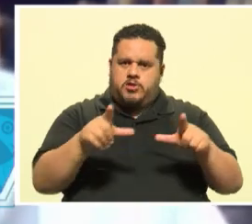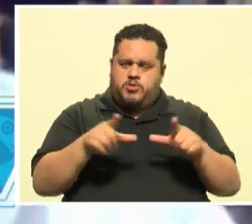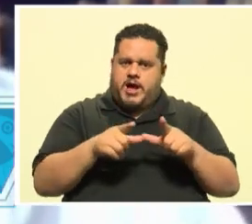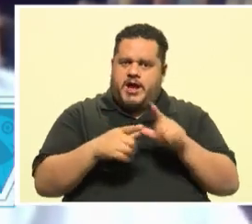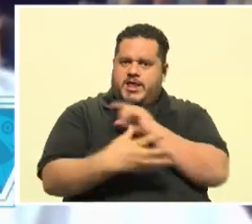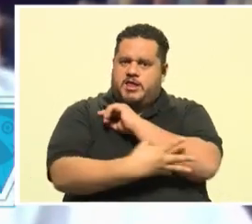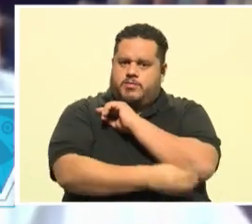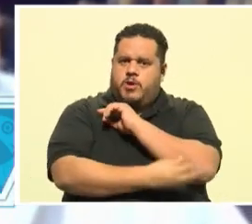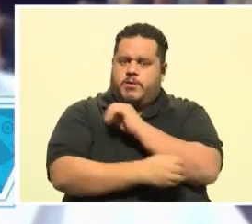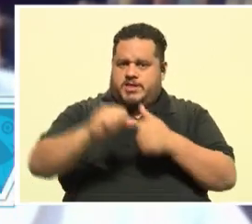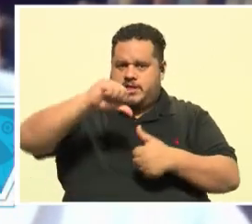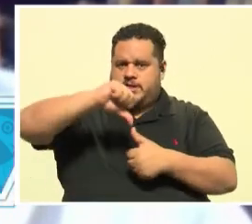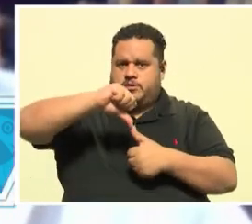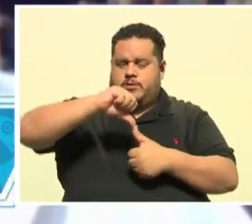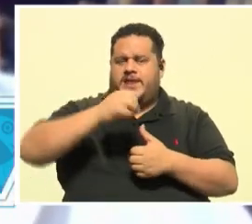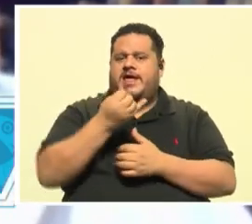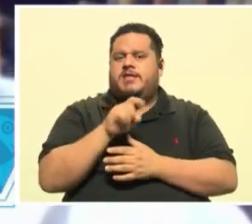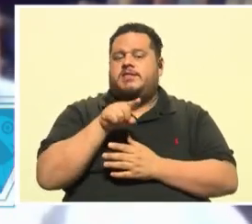el presidente